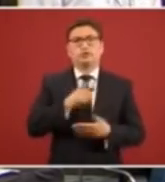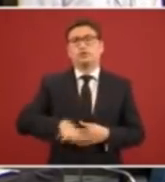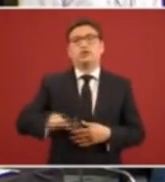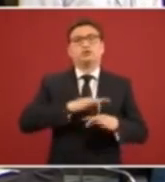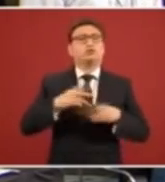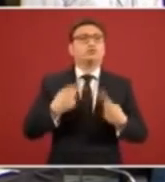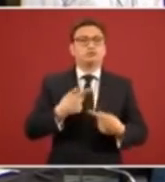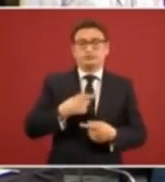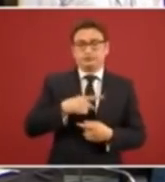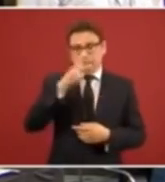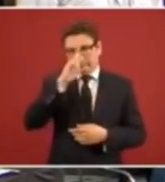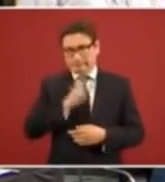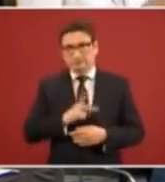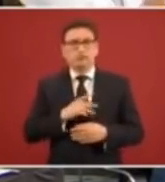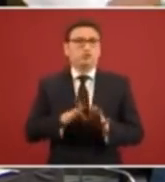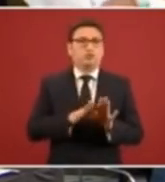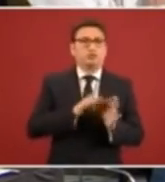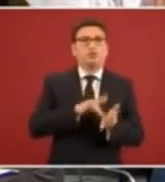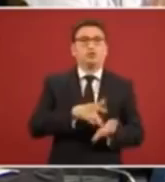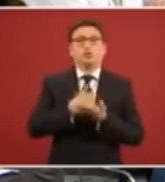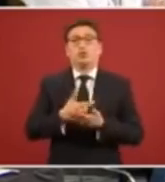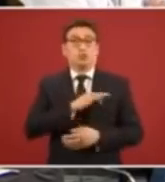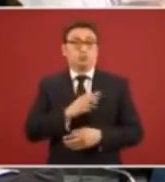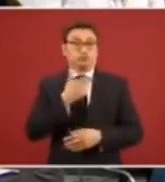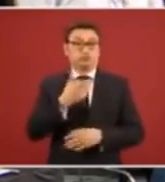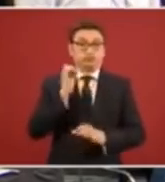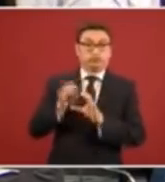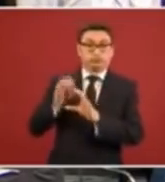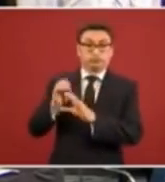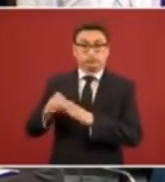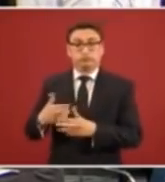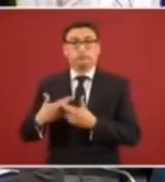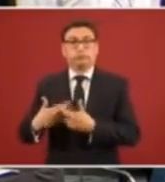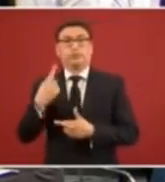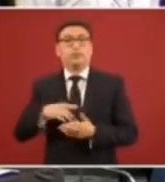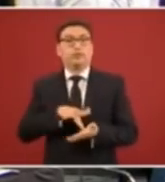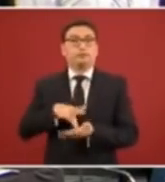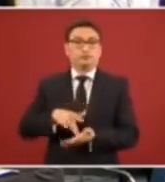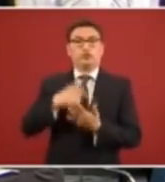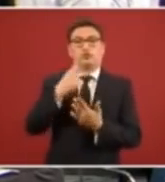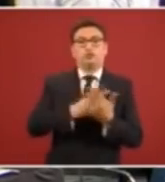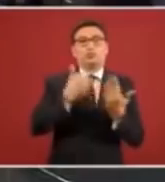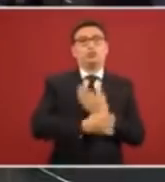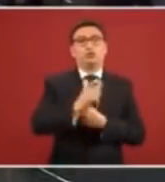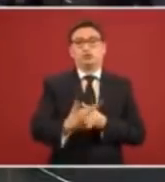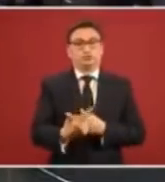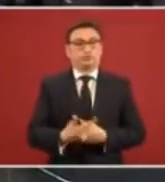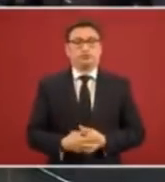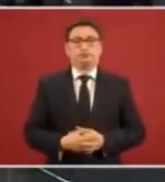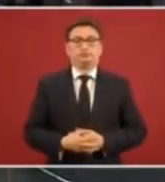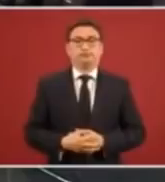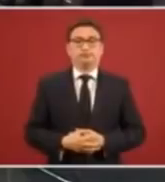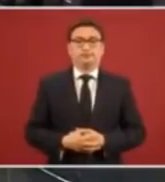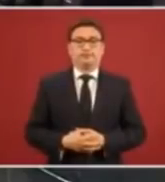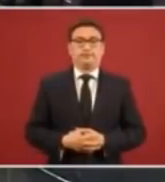se vería más afectada, si se puede crear un fideicomiso o algún proyecto que usted tenga. Pues